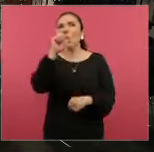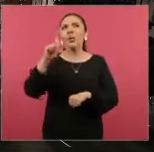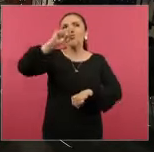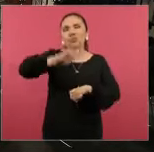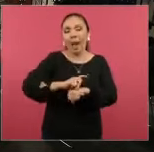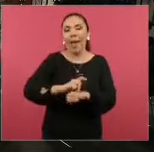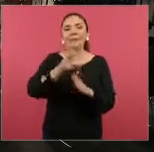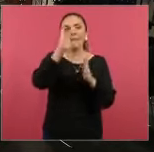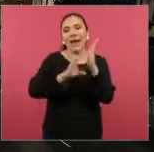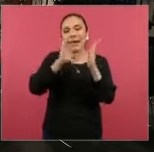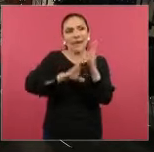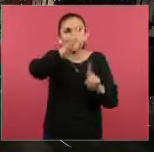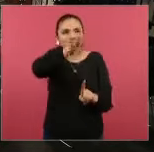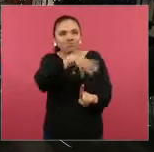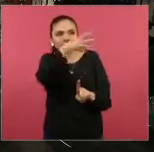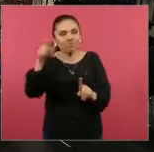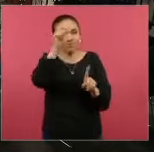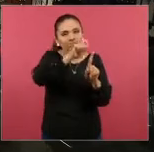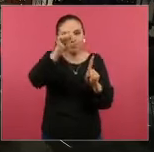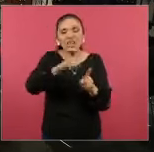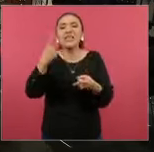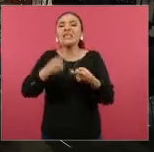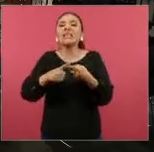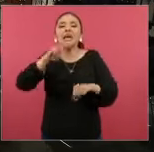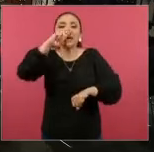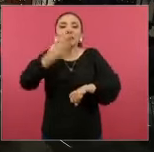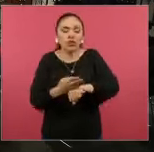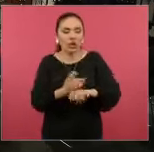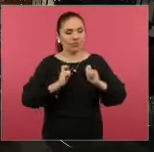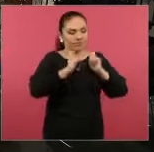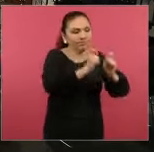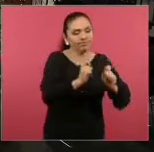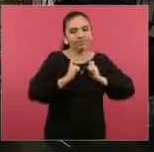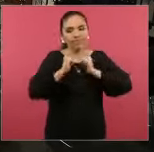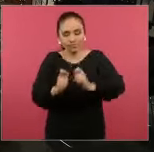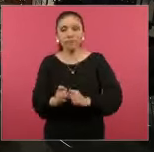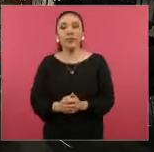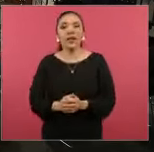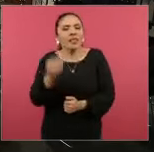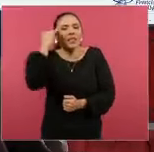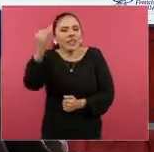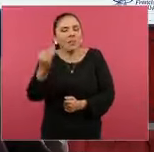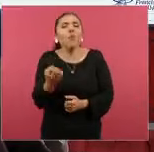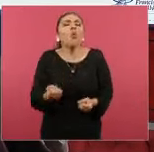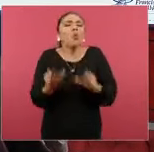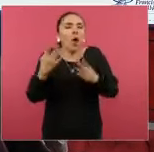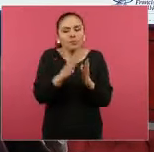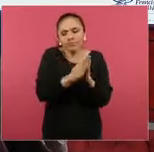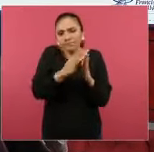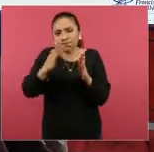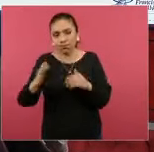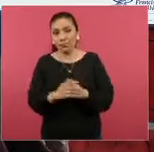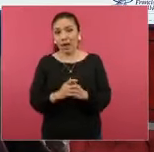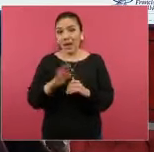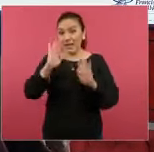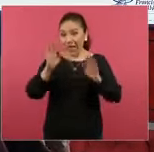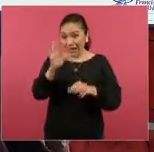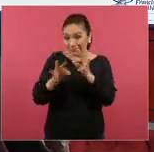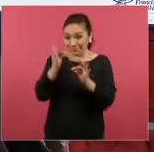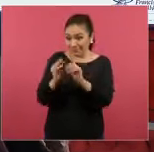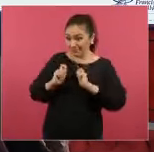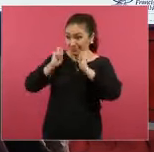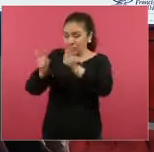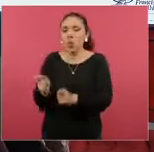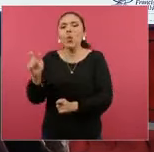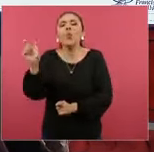actividades, vamos a delegar responsabilidades. ¿Qué tiempo lo vamos a hacer? ¿Cuándo lo vamos a entregar? ¿Cuándo lo vamos a presentar